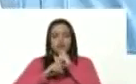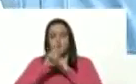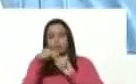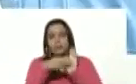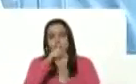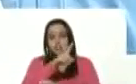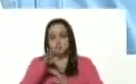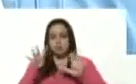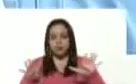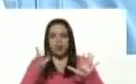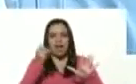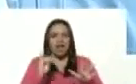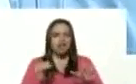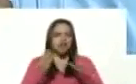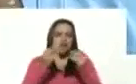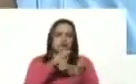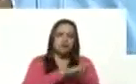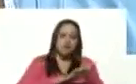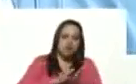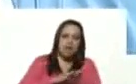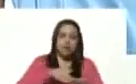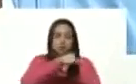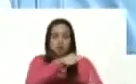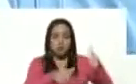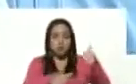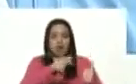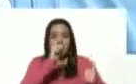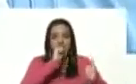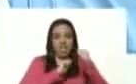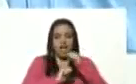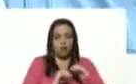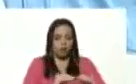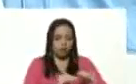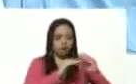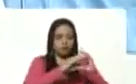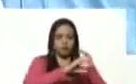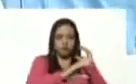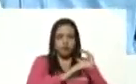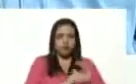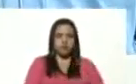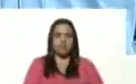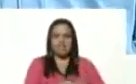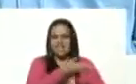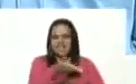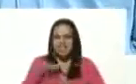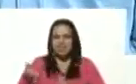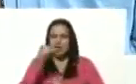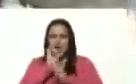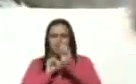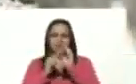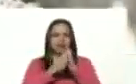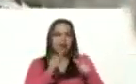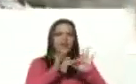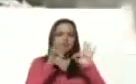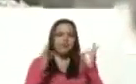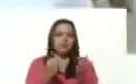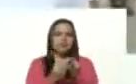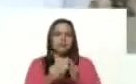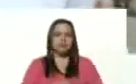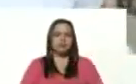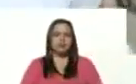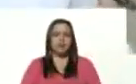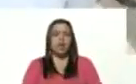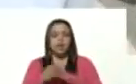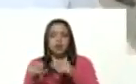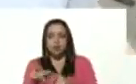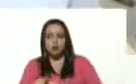la situación con cisternas, llegándole y llevándole esa gota de agua a cada familia, a cada rincón